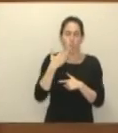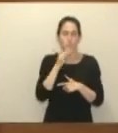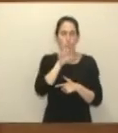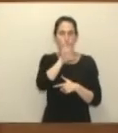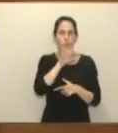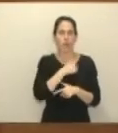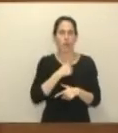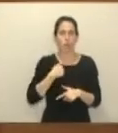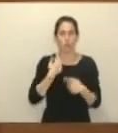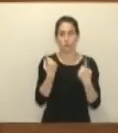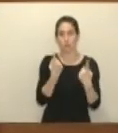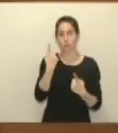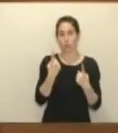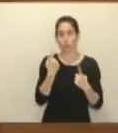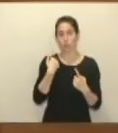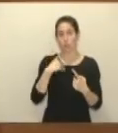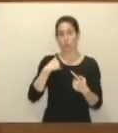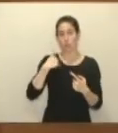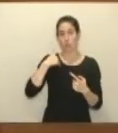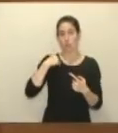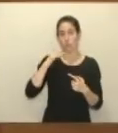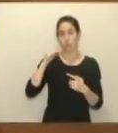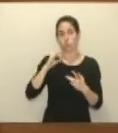van todavía más en cabeza.